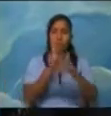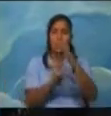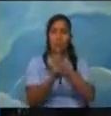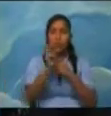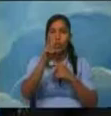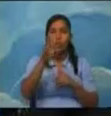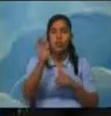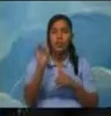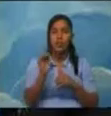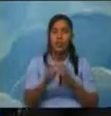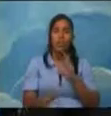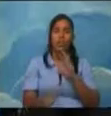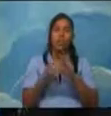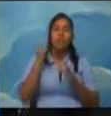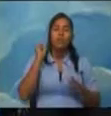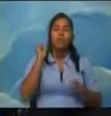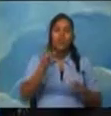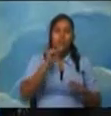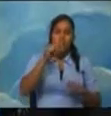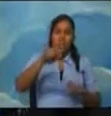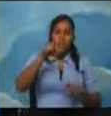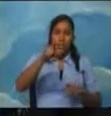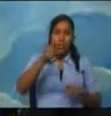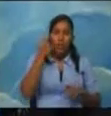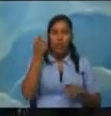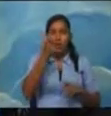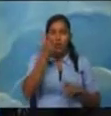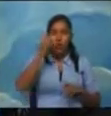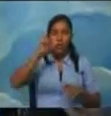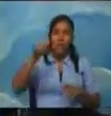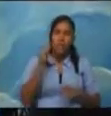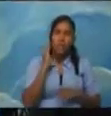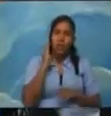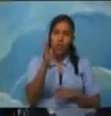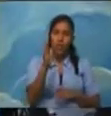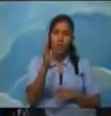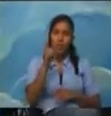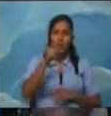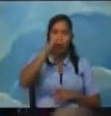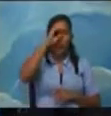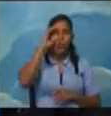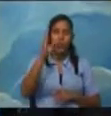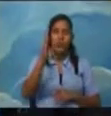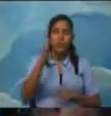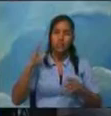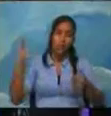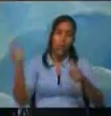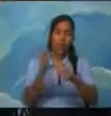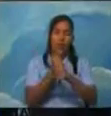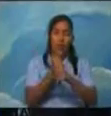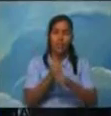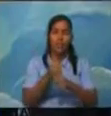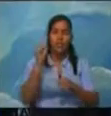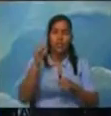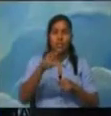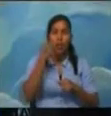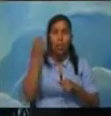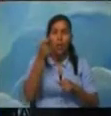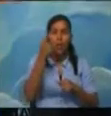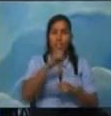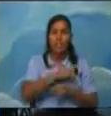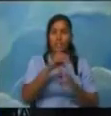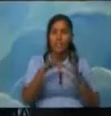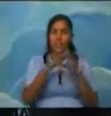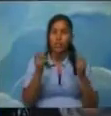29, mas si desde allí buscares a Jehová, tu Dios lo hallarás, si lo buscares de todo